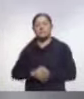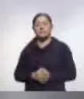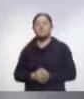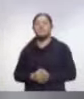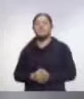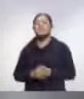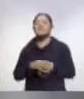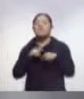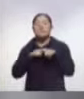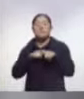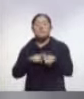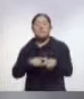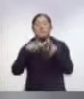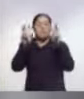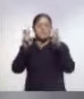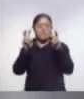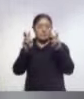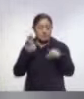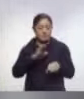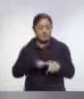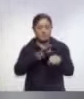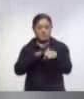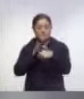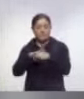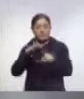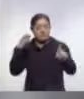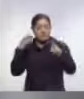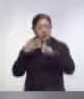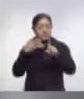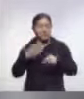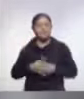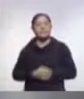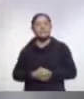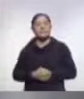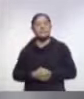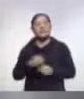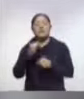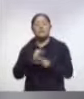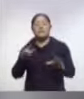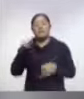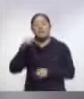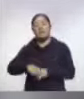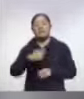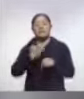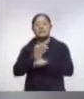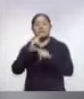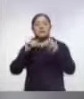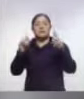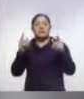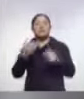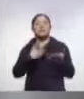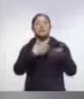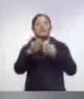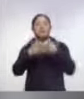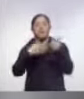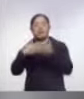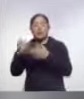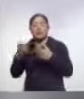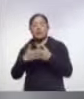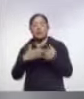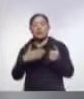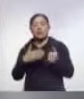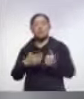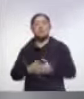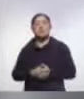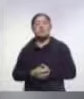Continuamos con más temas que pertenecen a la información que ocurre aquí en nuestro estado de Tlaxcala. La remodelación y ampliación